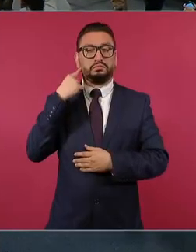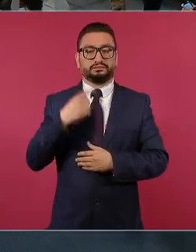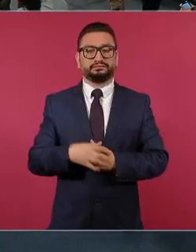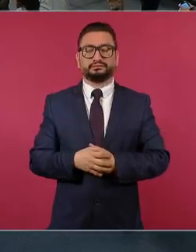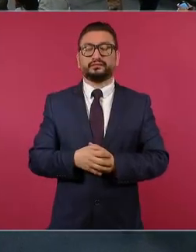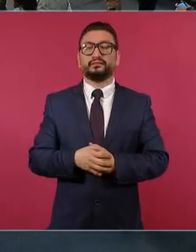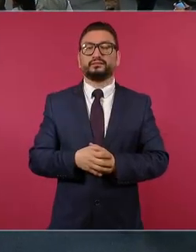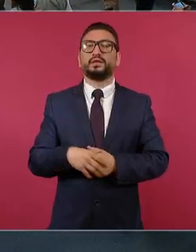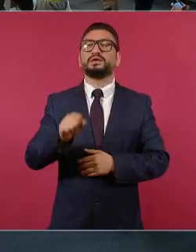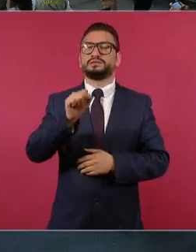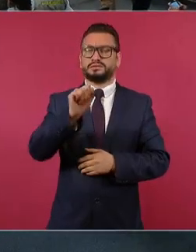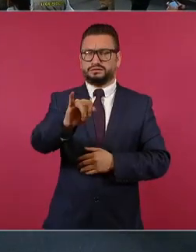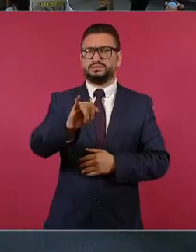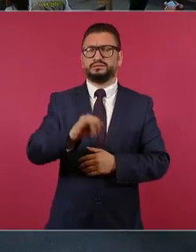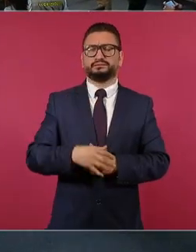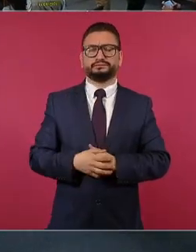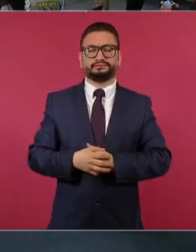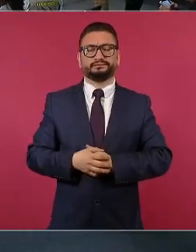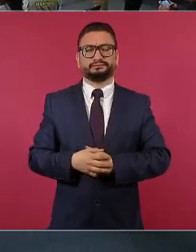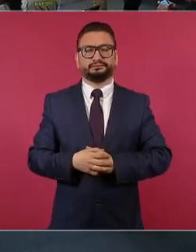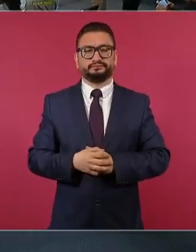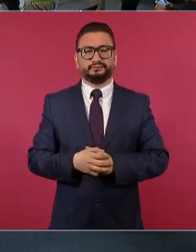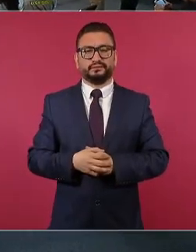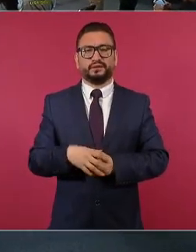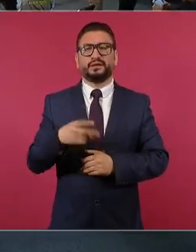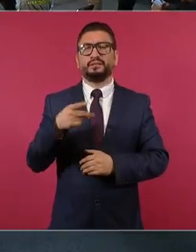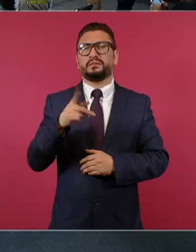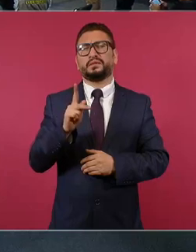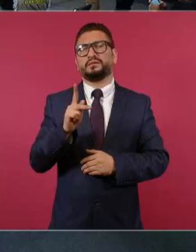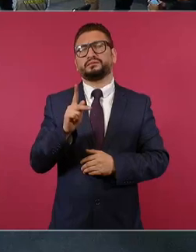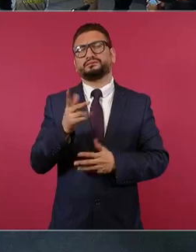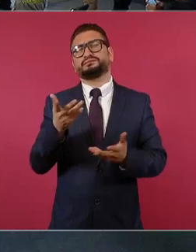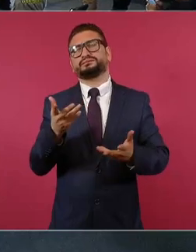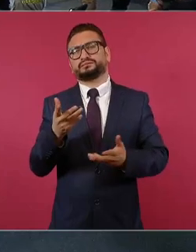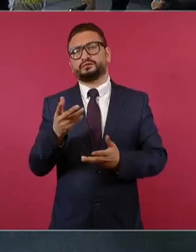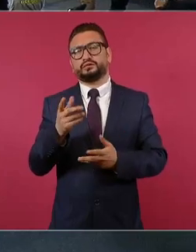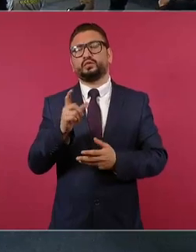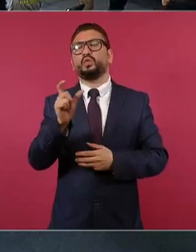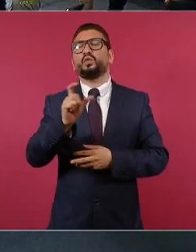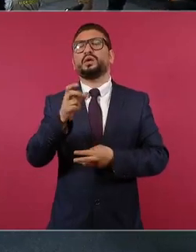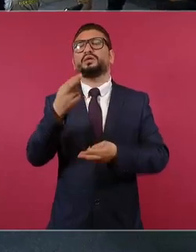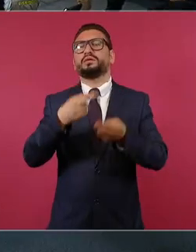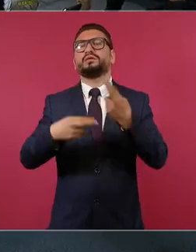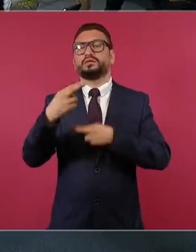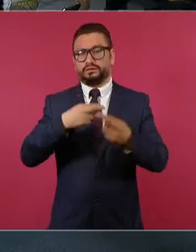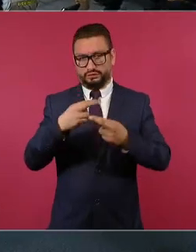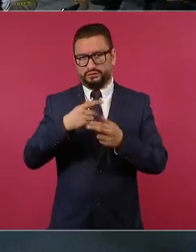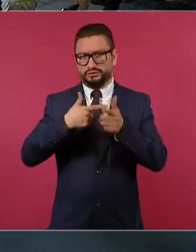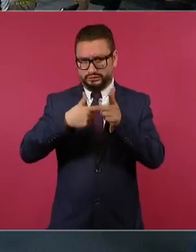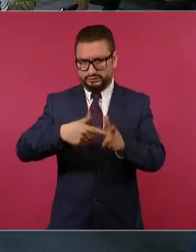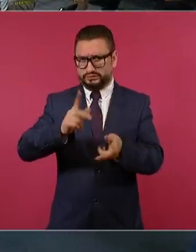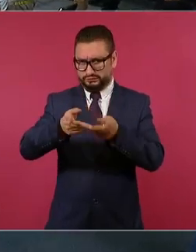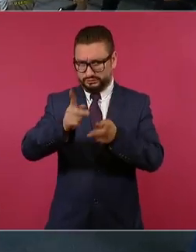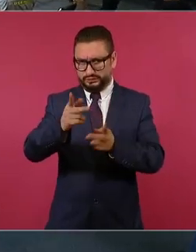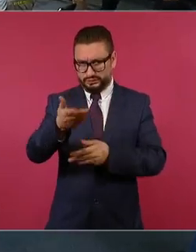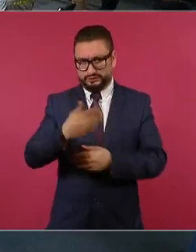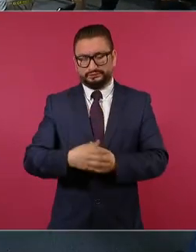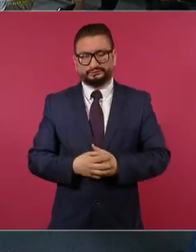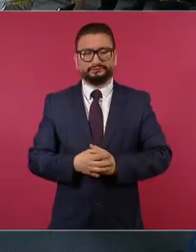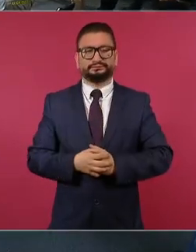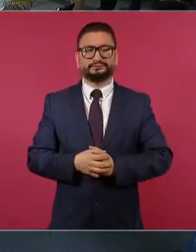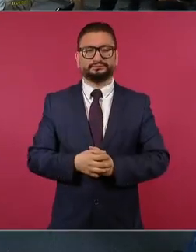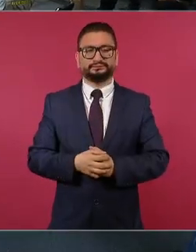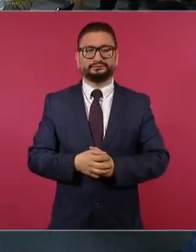Sí, sí. Pero ¿cuándo regresas para seguir hablando?